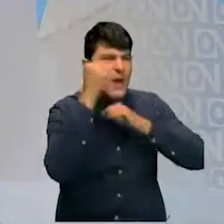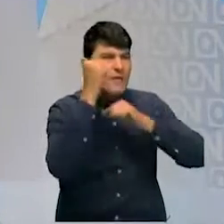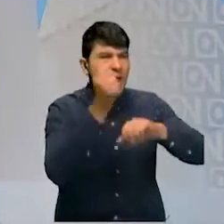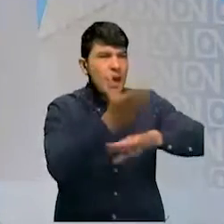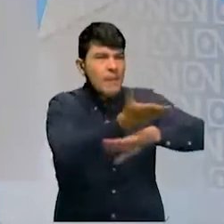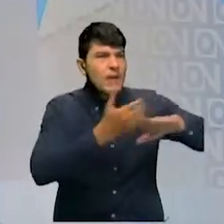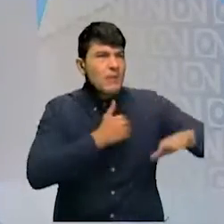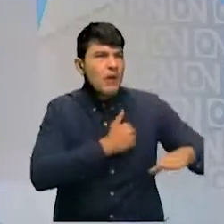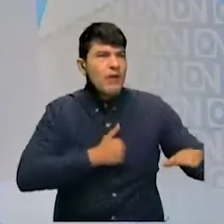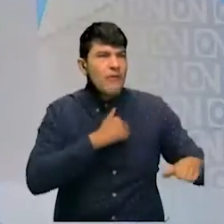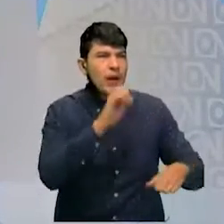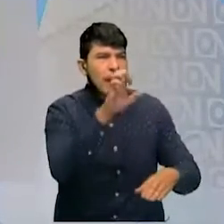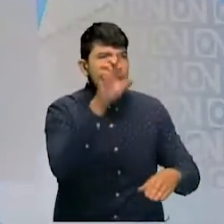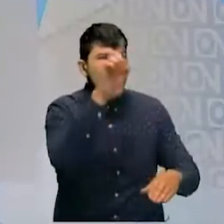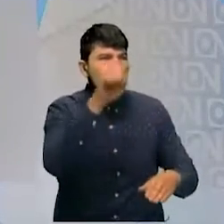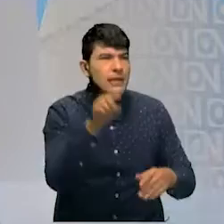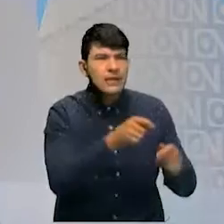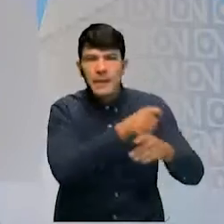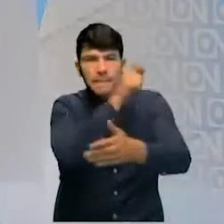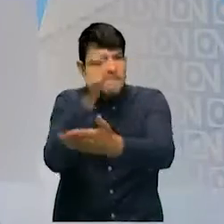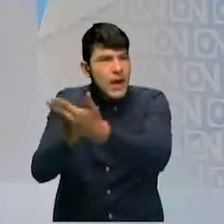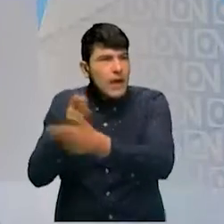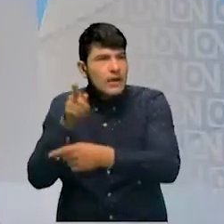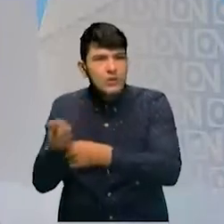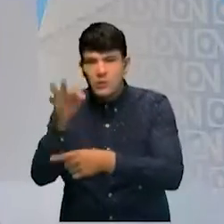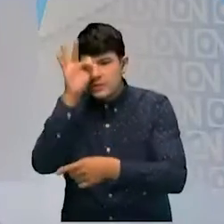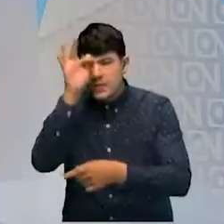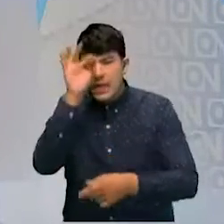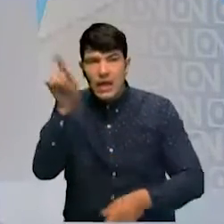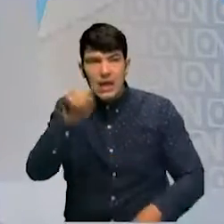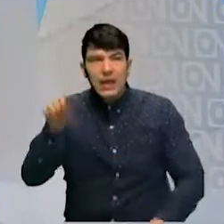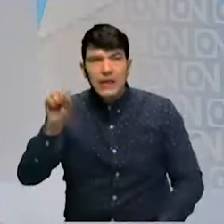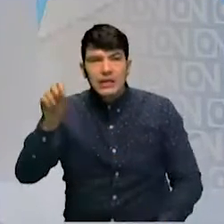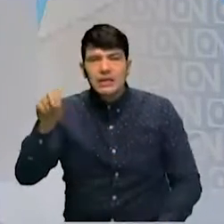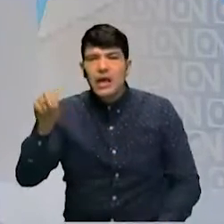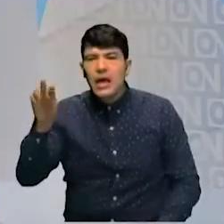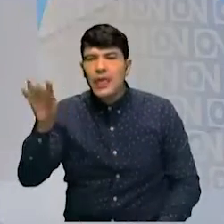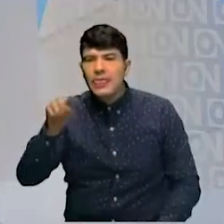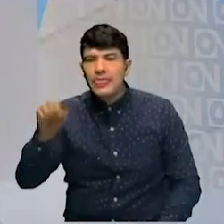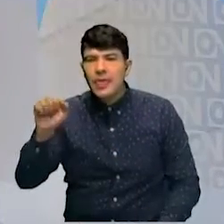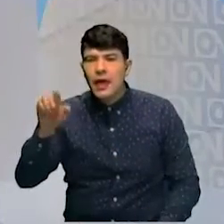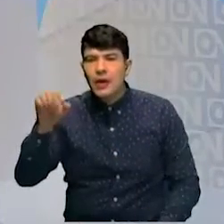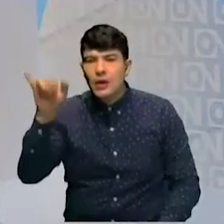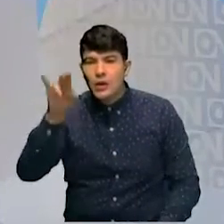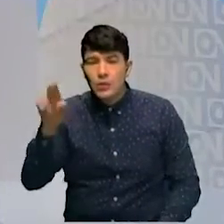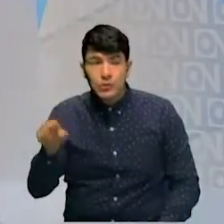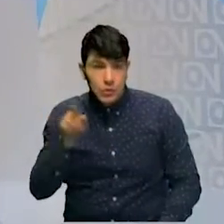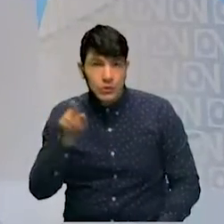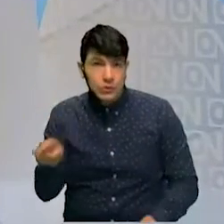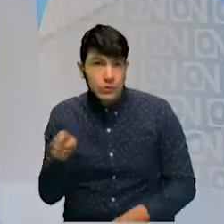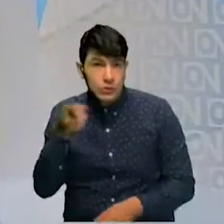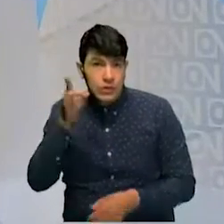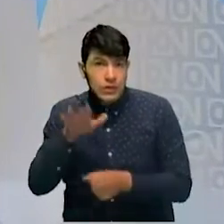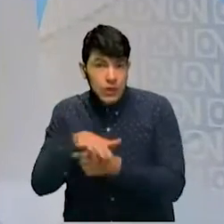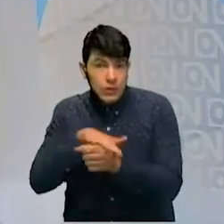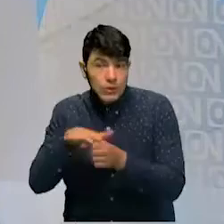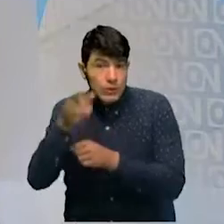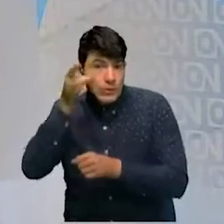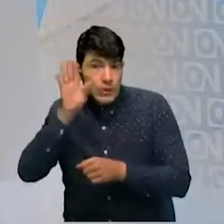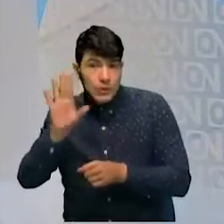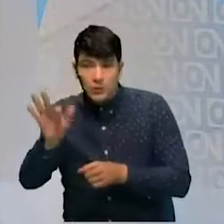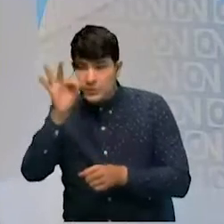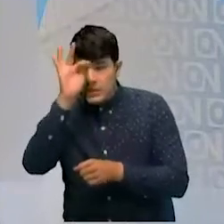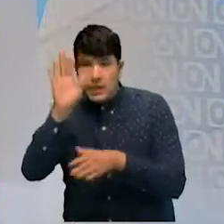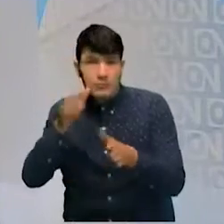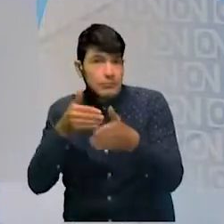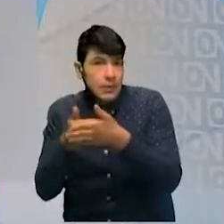la deuda que tiene esta EPS con la clínica Santa Cruz de la Loma, una situación que puede llevar al cierre de la institución. Heriberto Mariscal